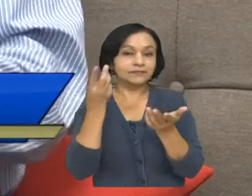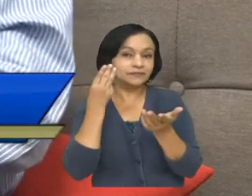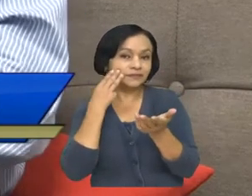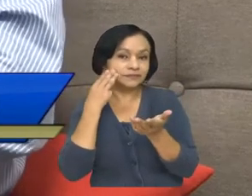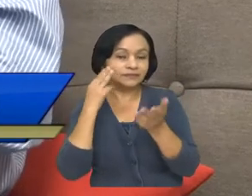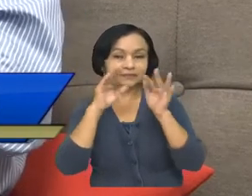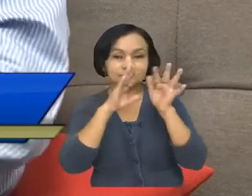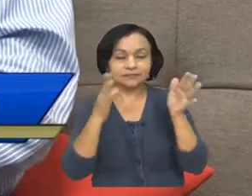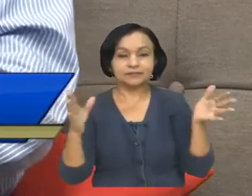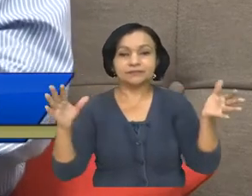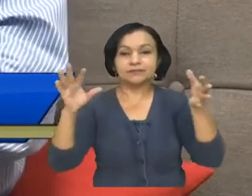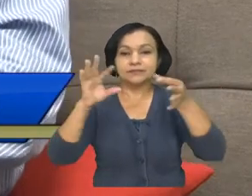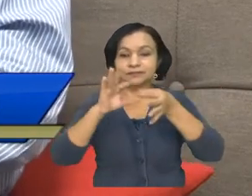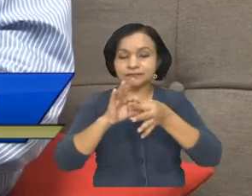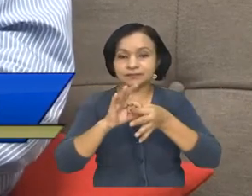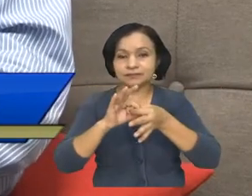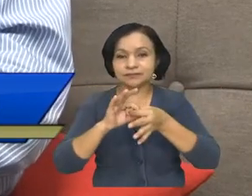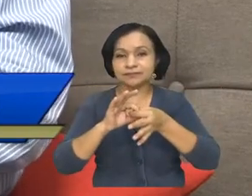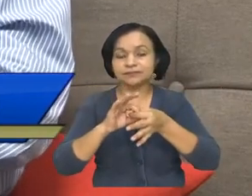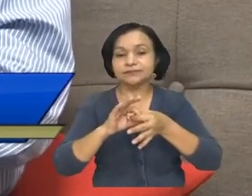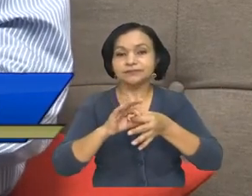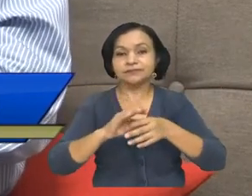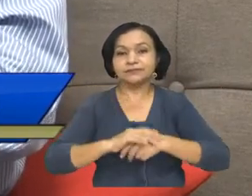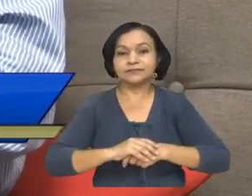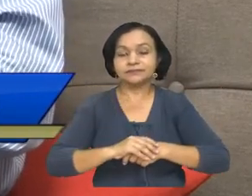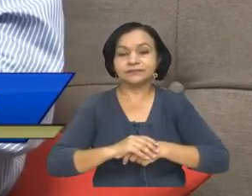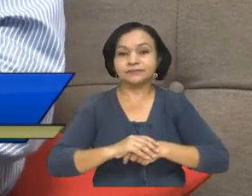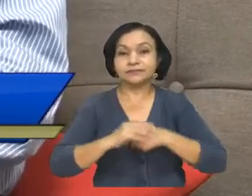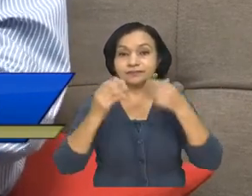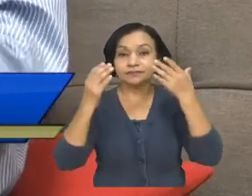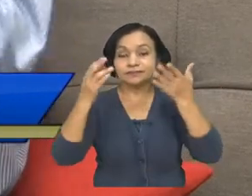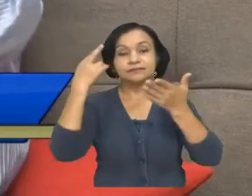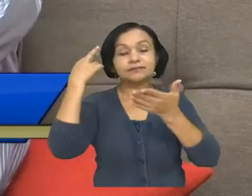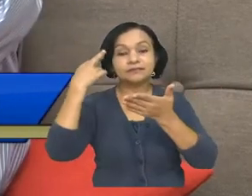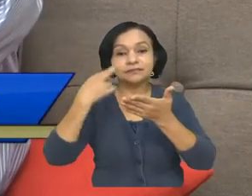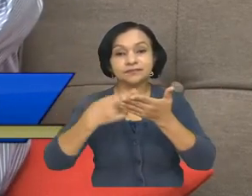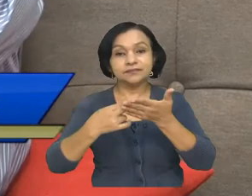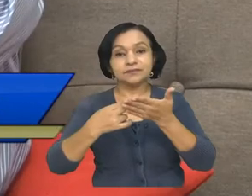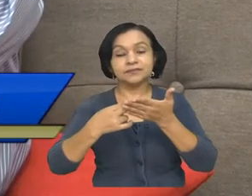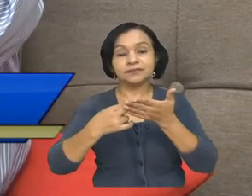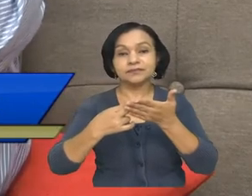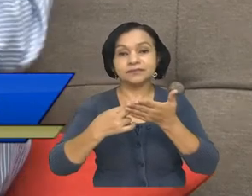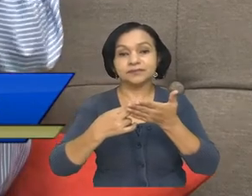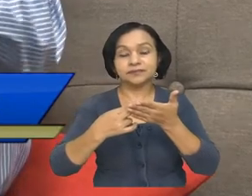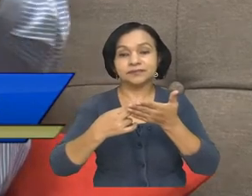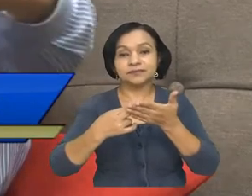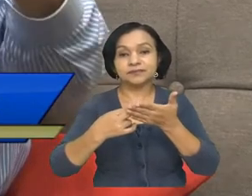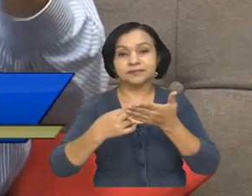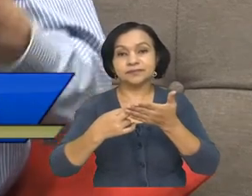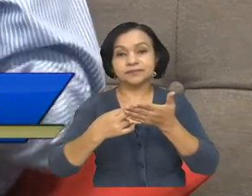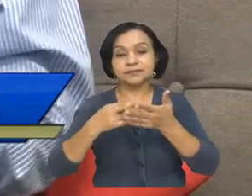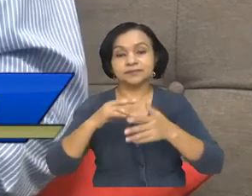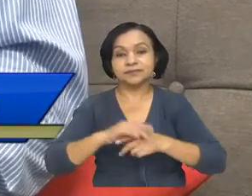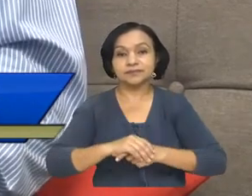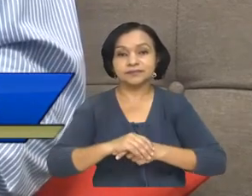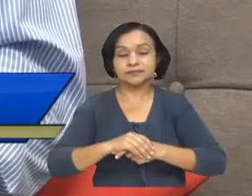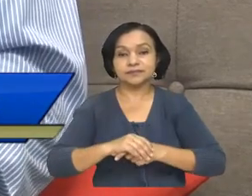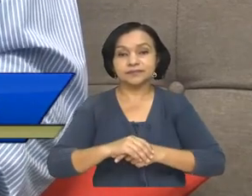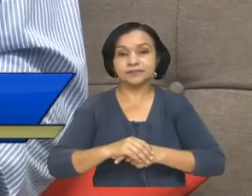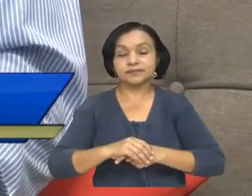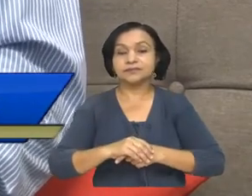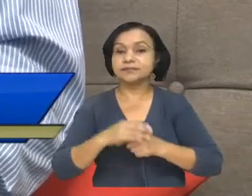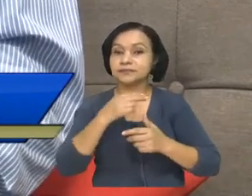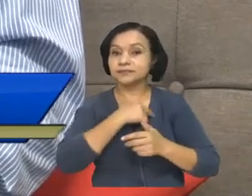nos incorporamos. Pues una de las cosas que recuerdo es que cuando llegamos